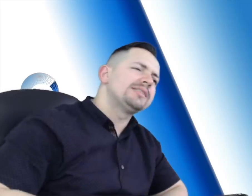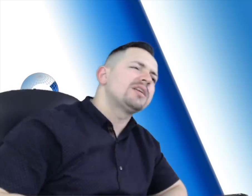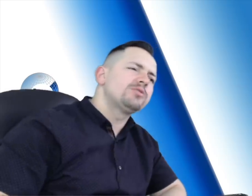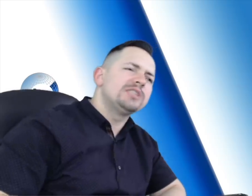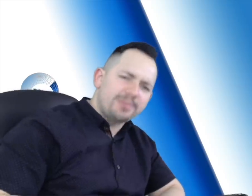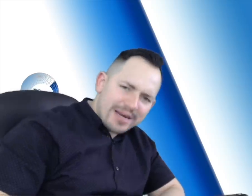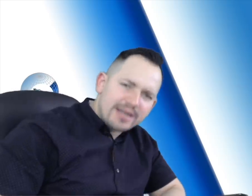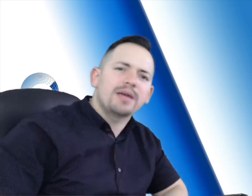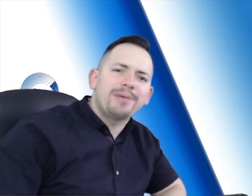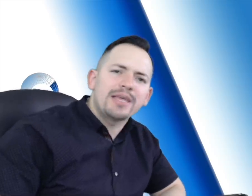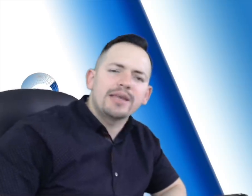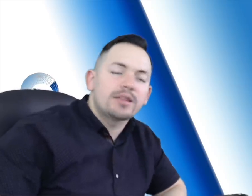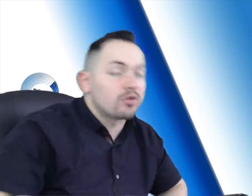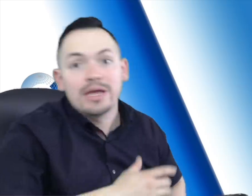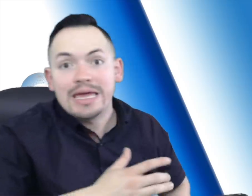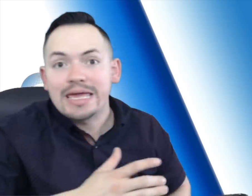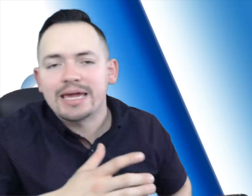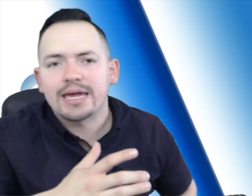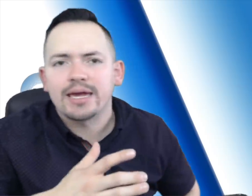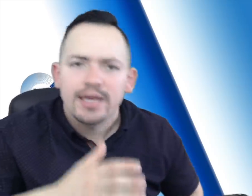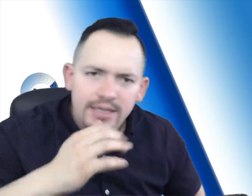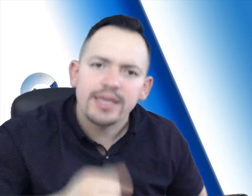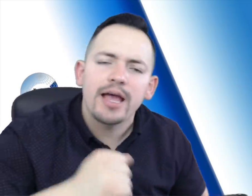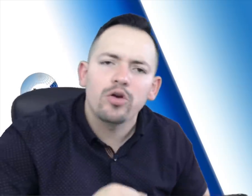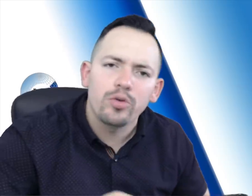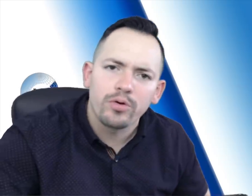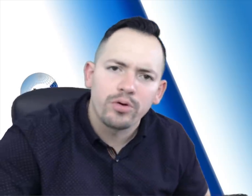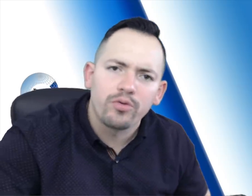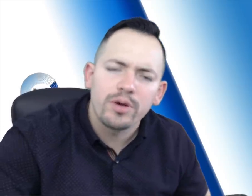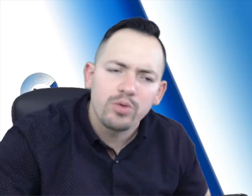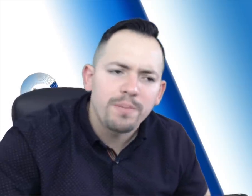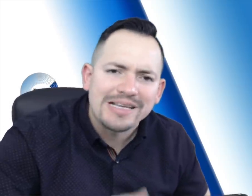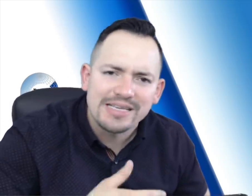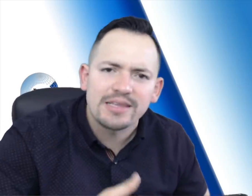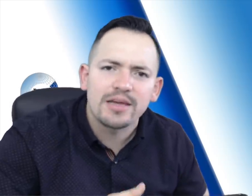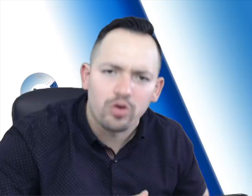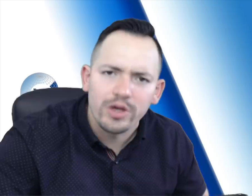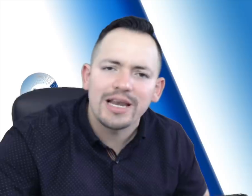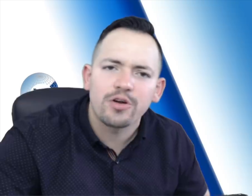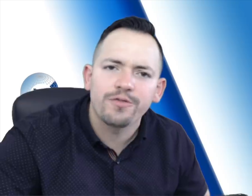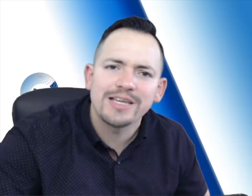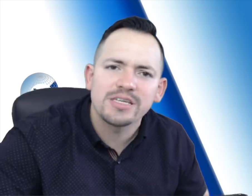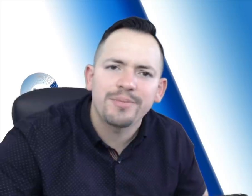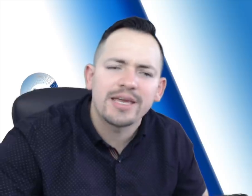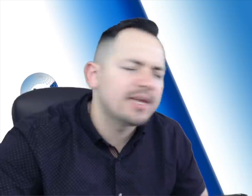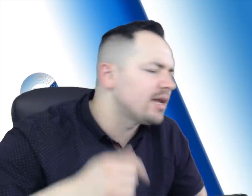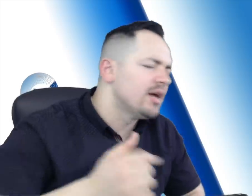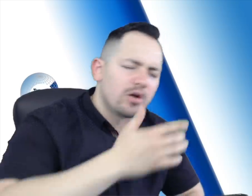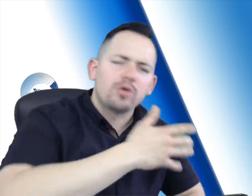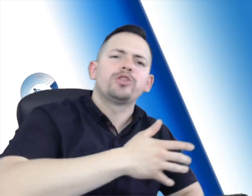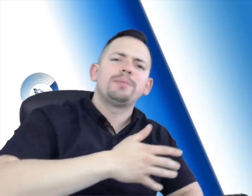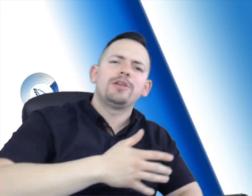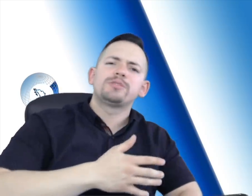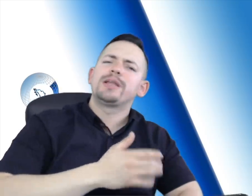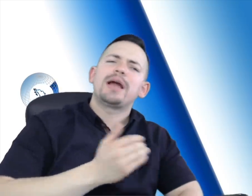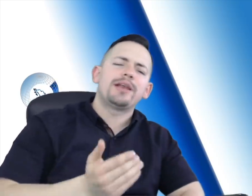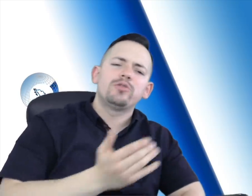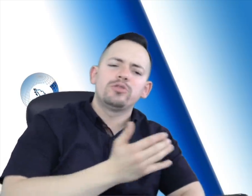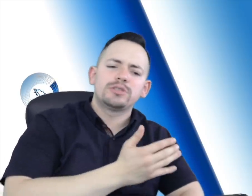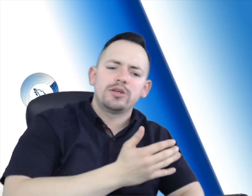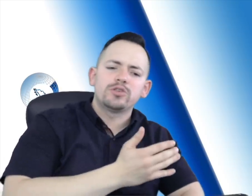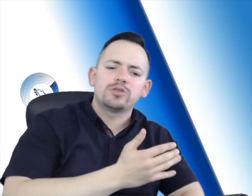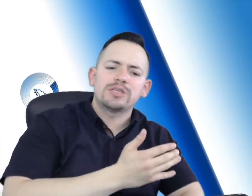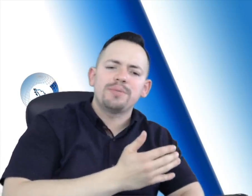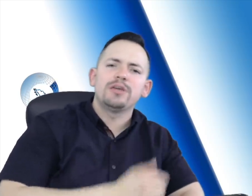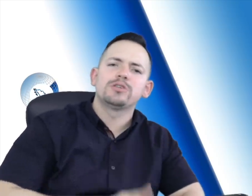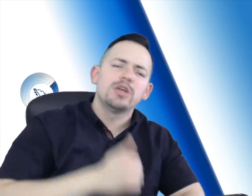su bajeza rebuznísima Enrique Peña Nieto, y que ya fue muy presente hoy en la conferencia mañanera, como también lo explicaban